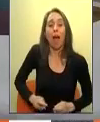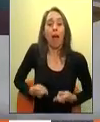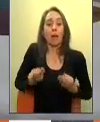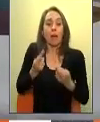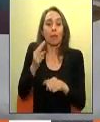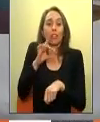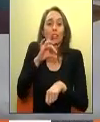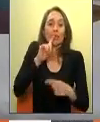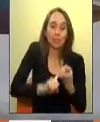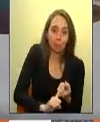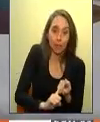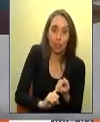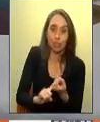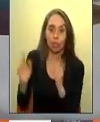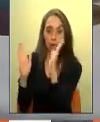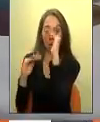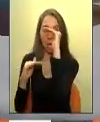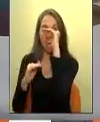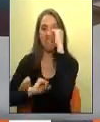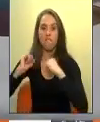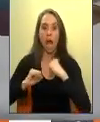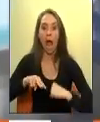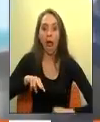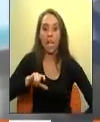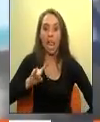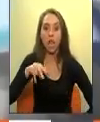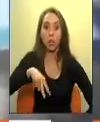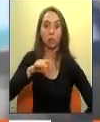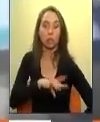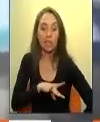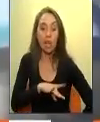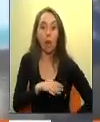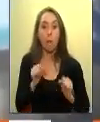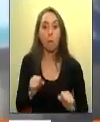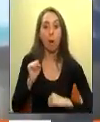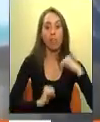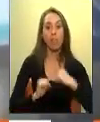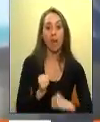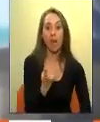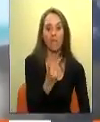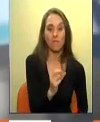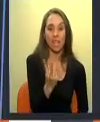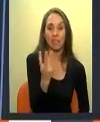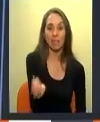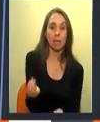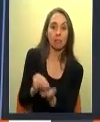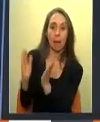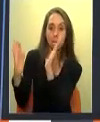experiencia ganada con el Neyun, la expectativa es que se puedan construir entre 20 y 30 respiradores